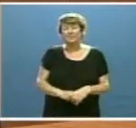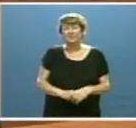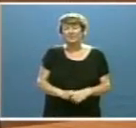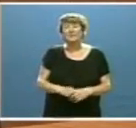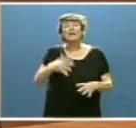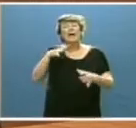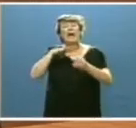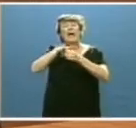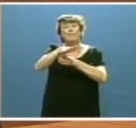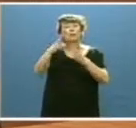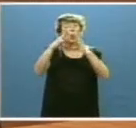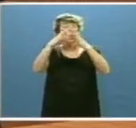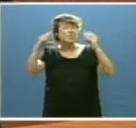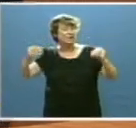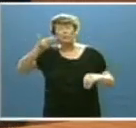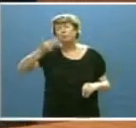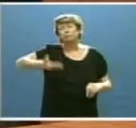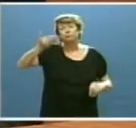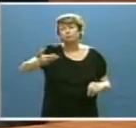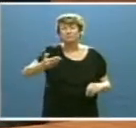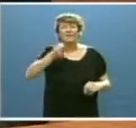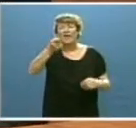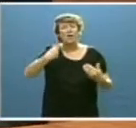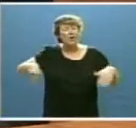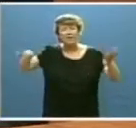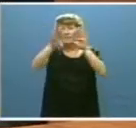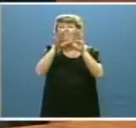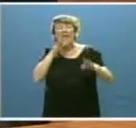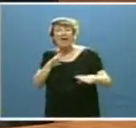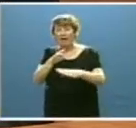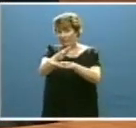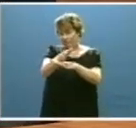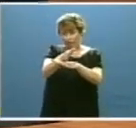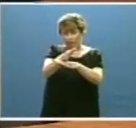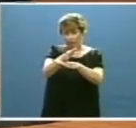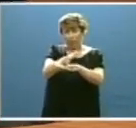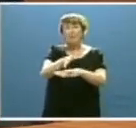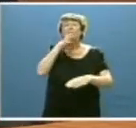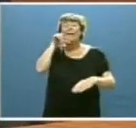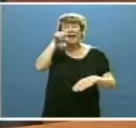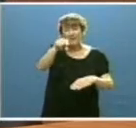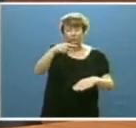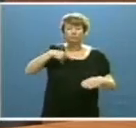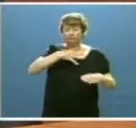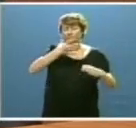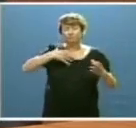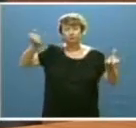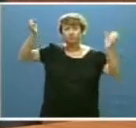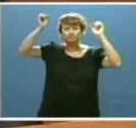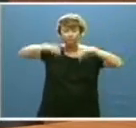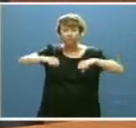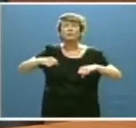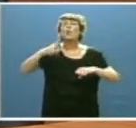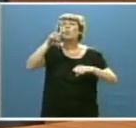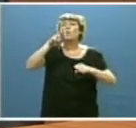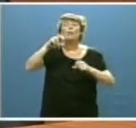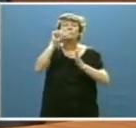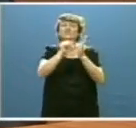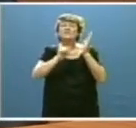en el ámbito de la universidad es fundamental garantizar la equidad en el acceso para ello consolidaremos el nuevo sistema de becas